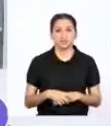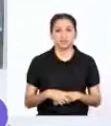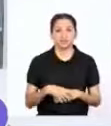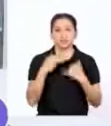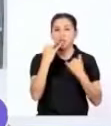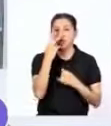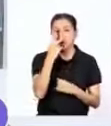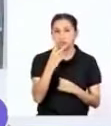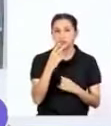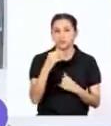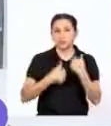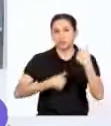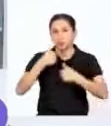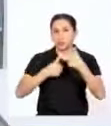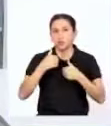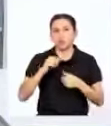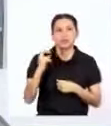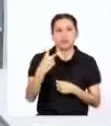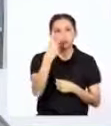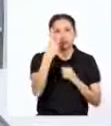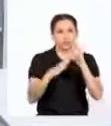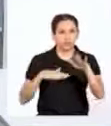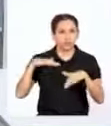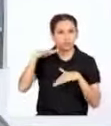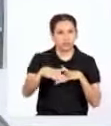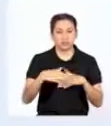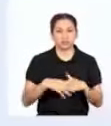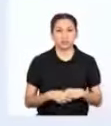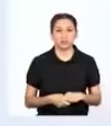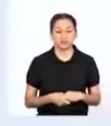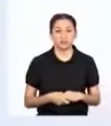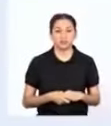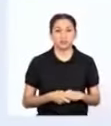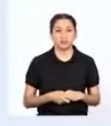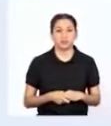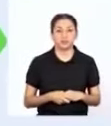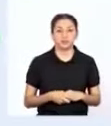étnico-racial. Veamos ahora cuál es el segundo paso.